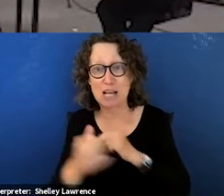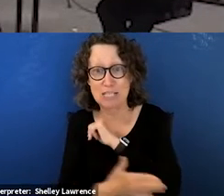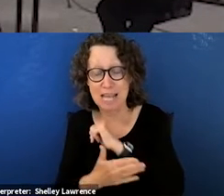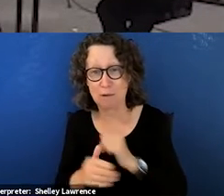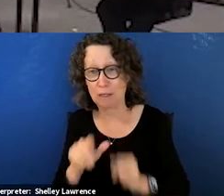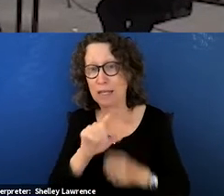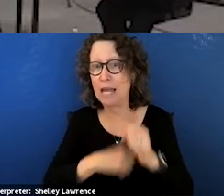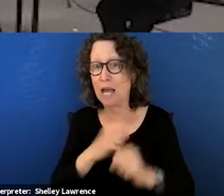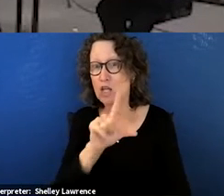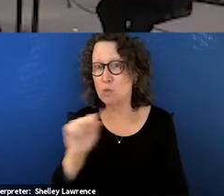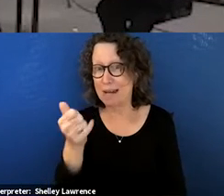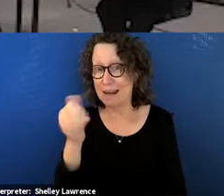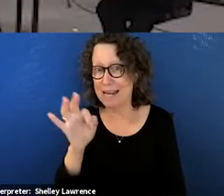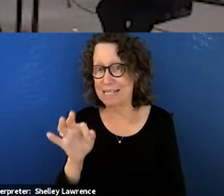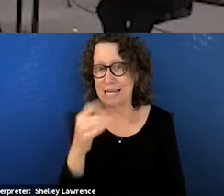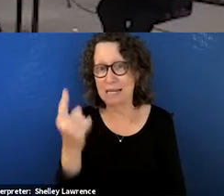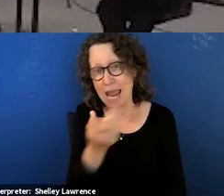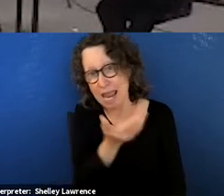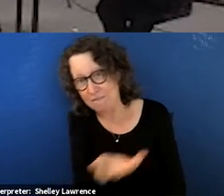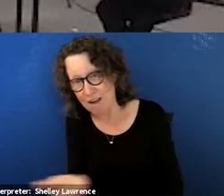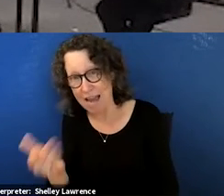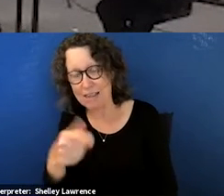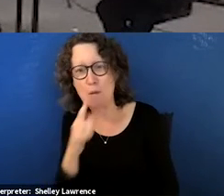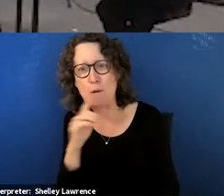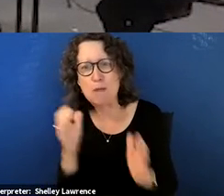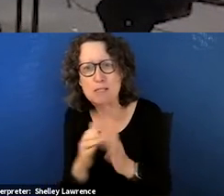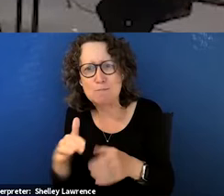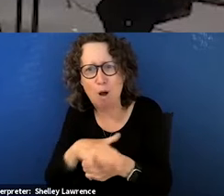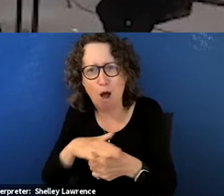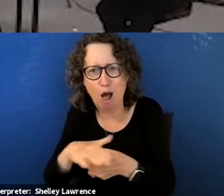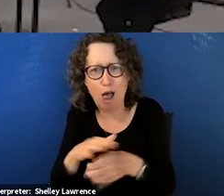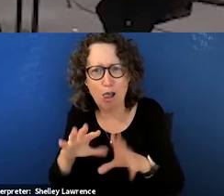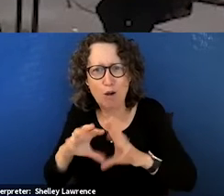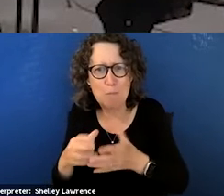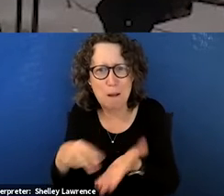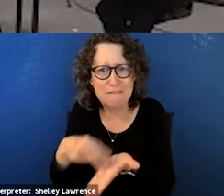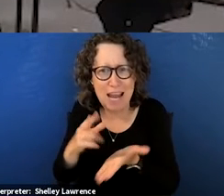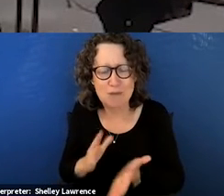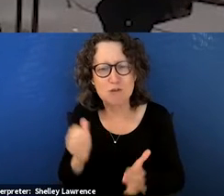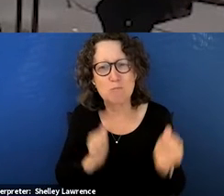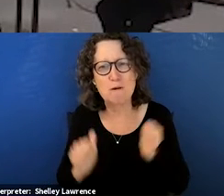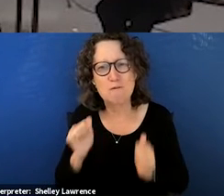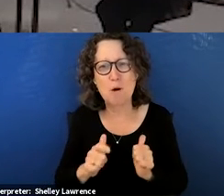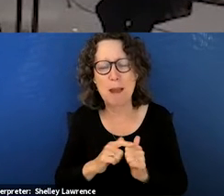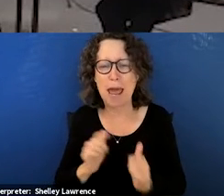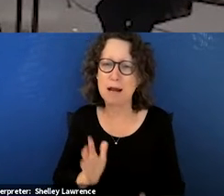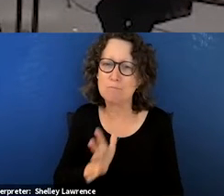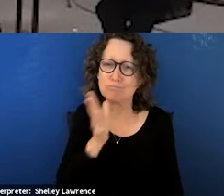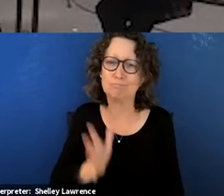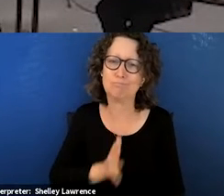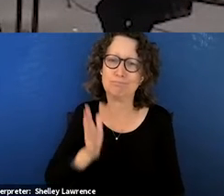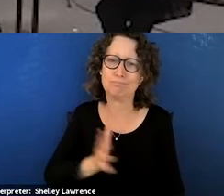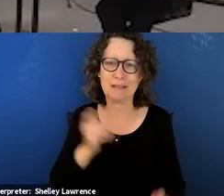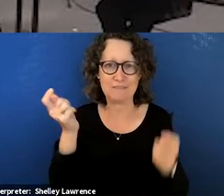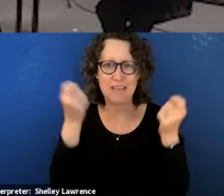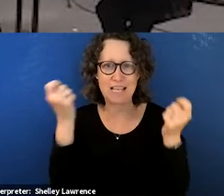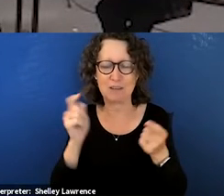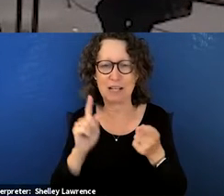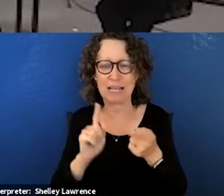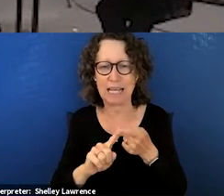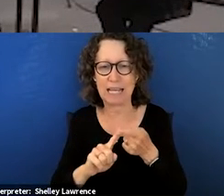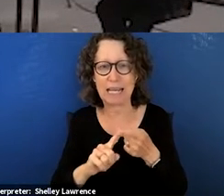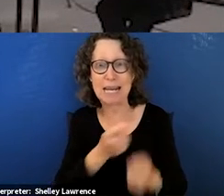Santa Bárbara y en Los Ángeles, en 2019 los invitaron con un grupo pequeño de bailadores locales en un festival flamenco en